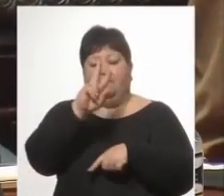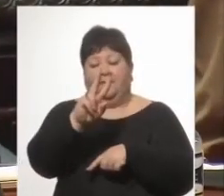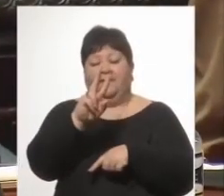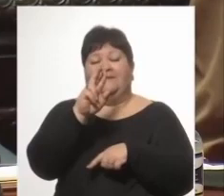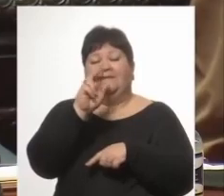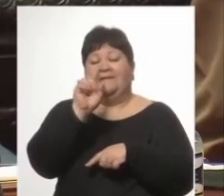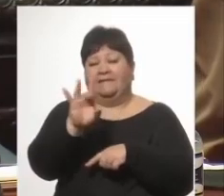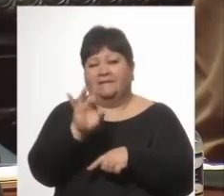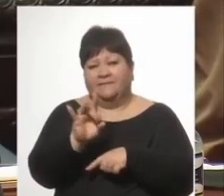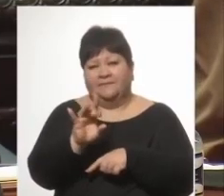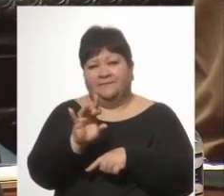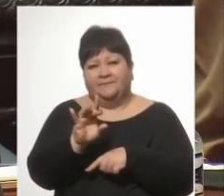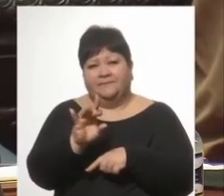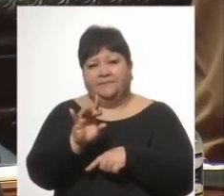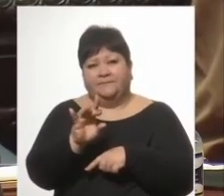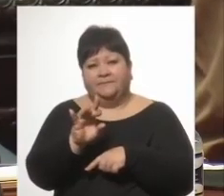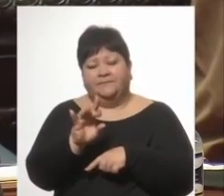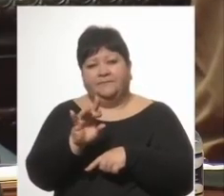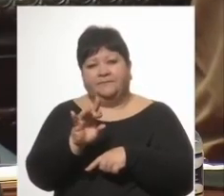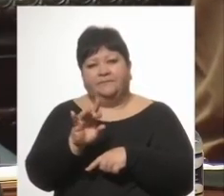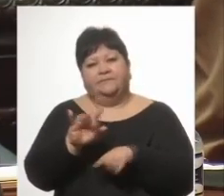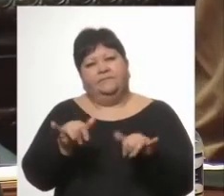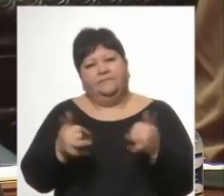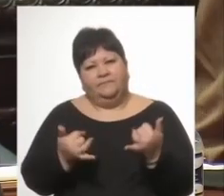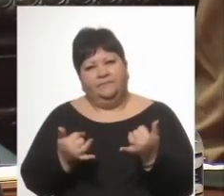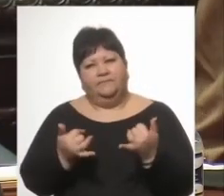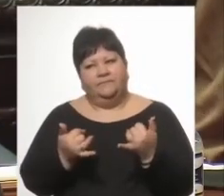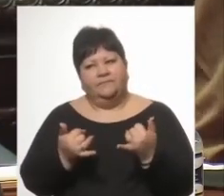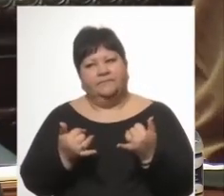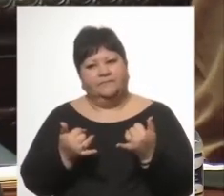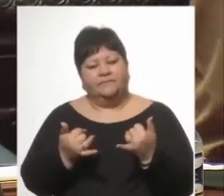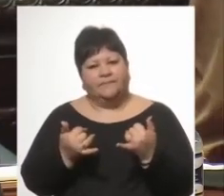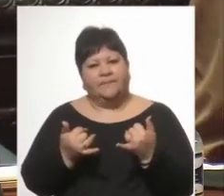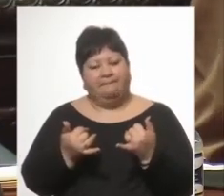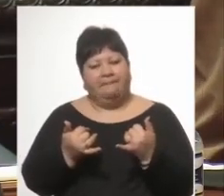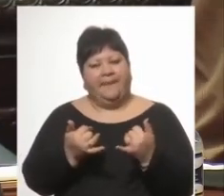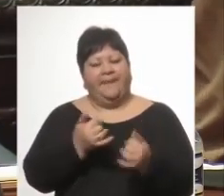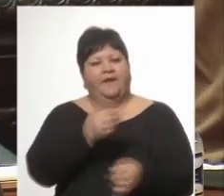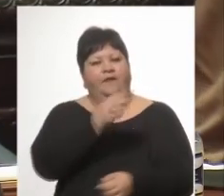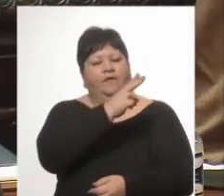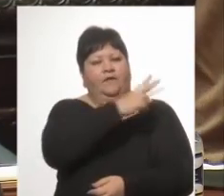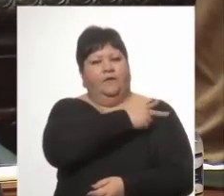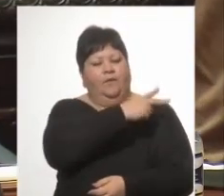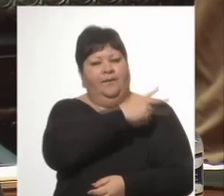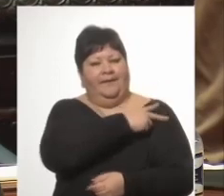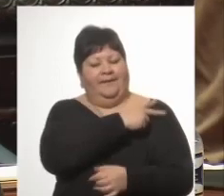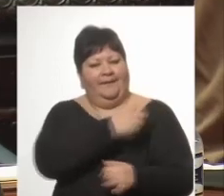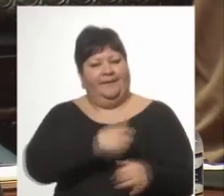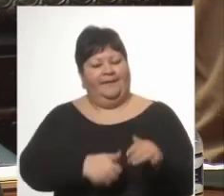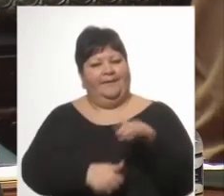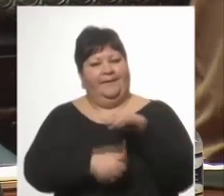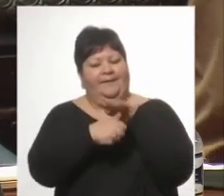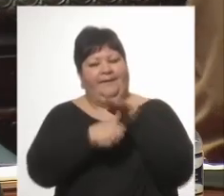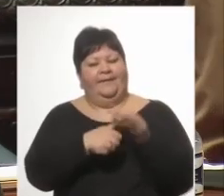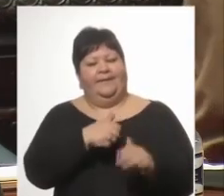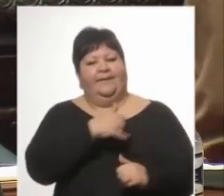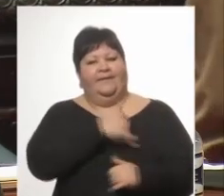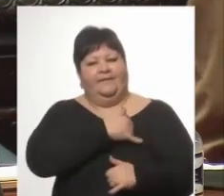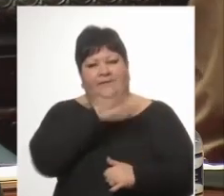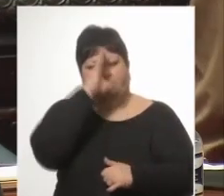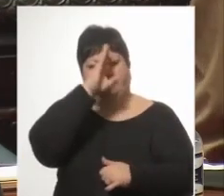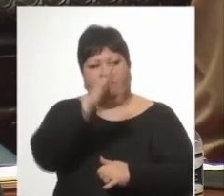2015, siendo yo ya comandante en jefe del Ejército, el